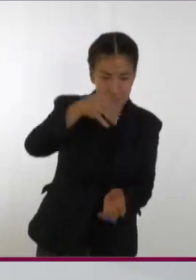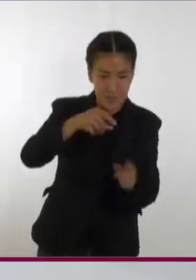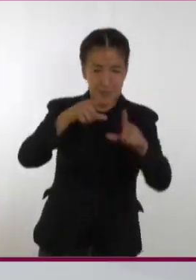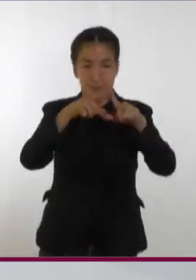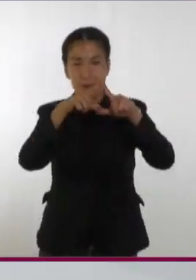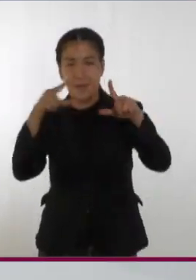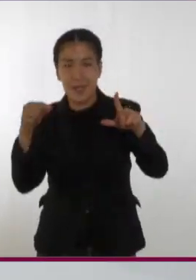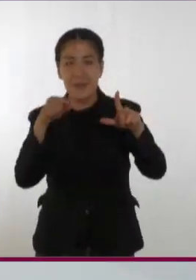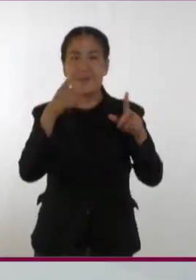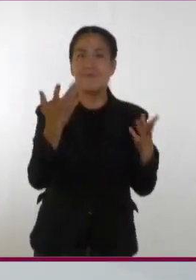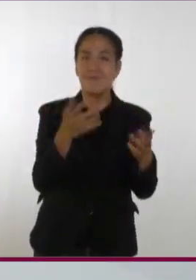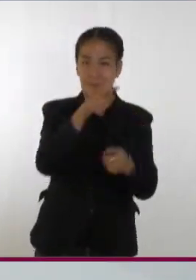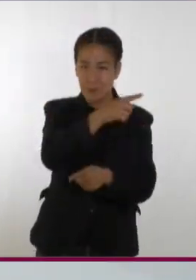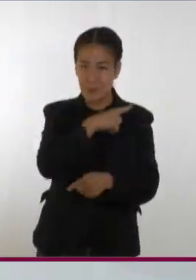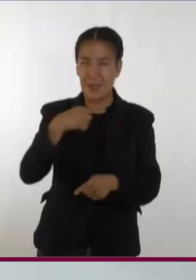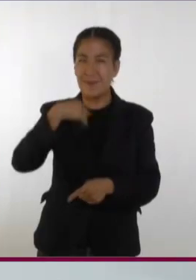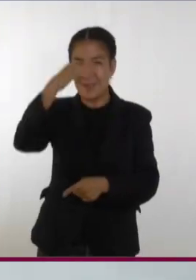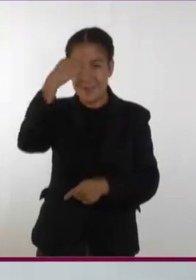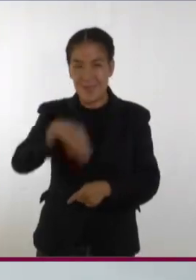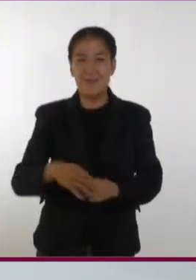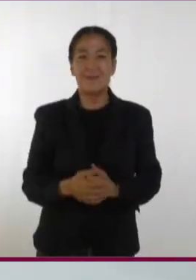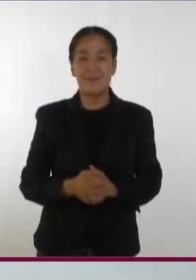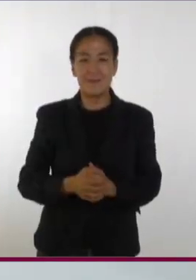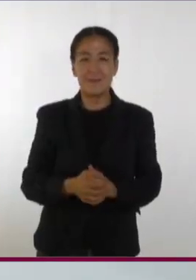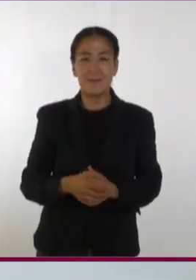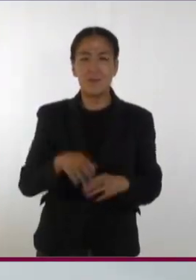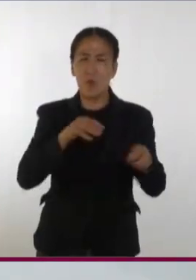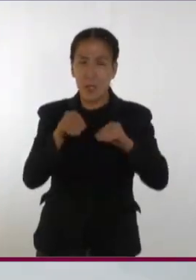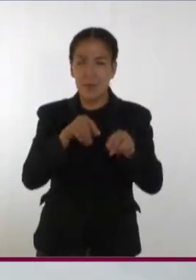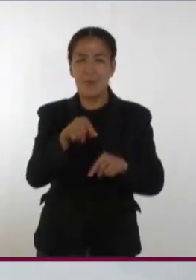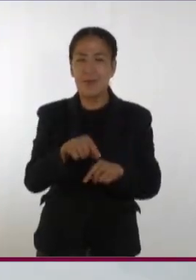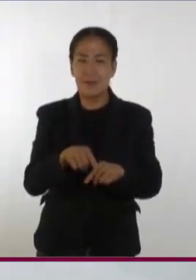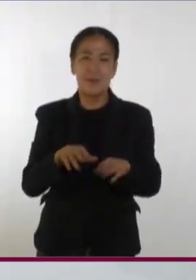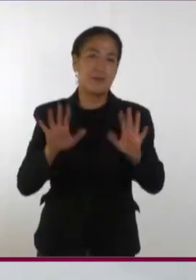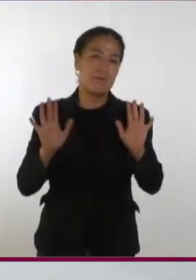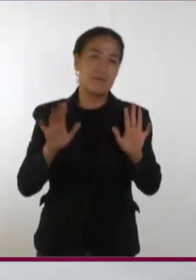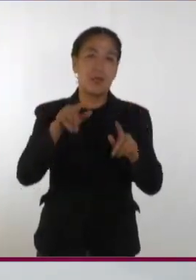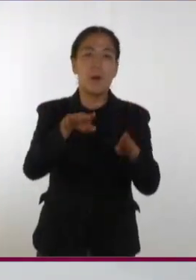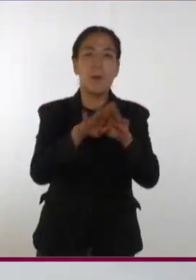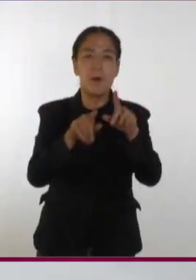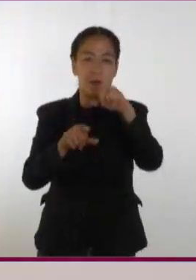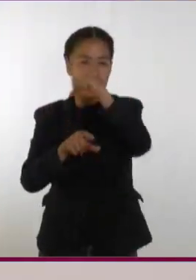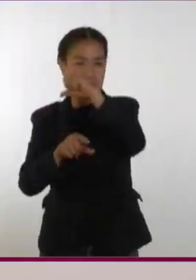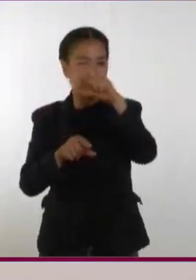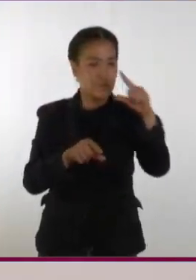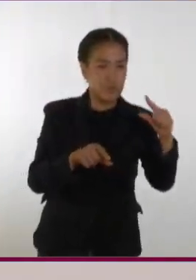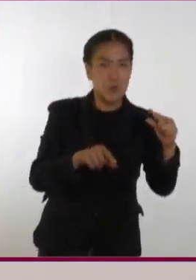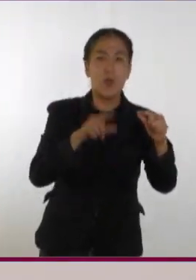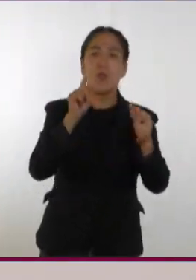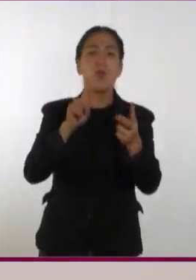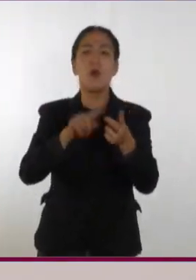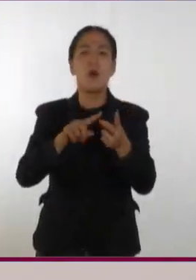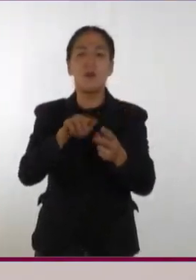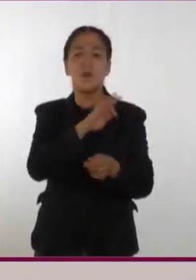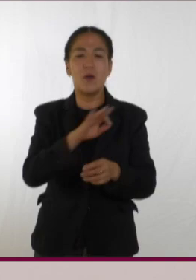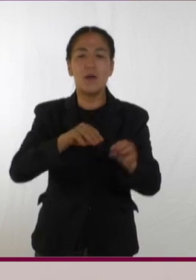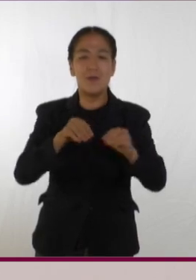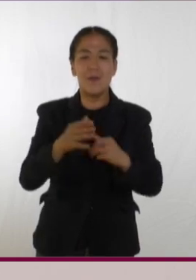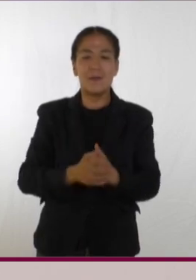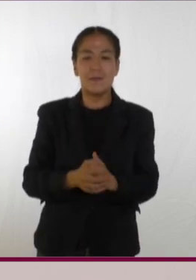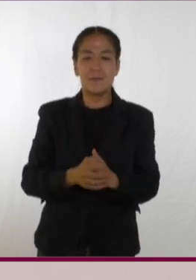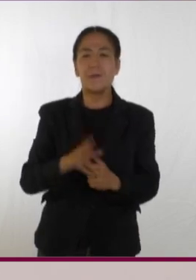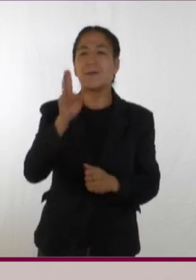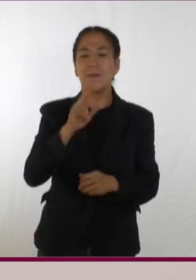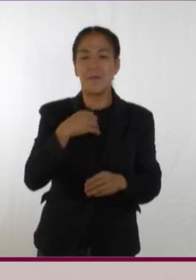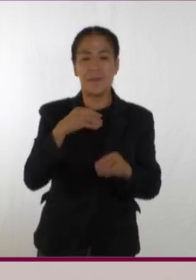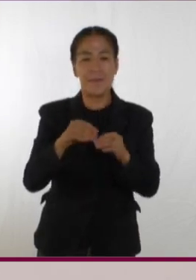es un acertijo geométrico, hay que emplear la lógica. ¿Podríamos cambiarla de lugar? No. Movimiento de diagonales, ¿dónde la